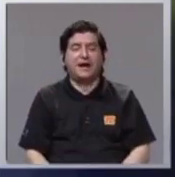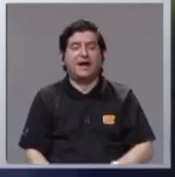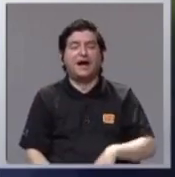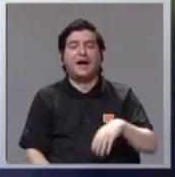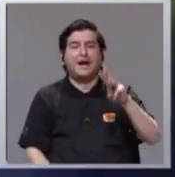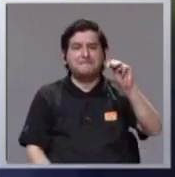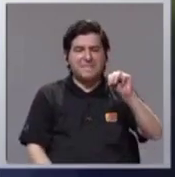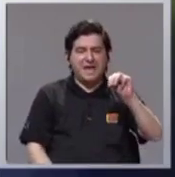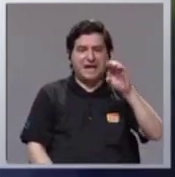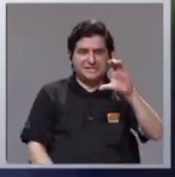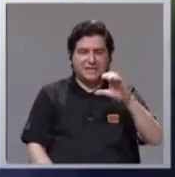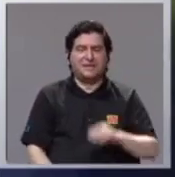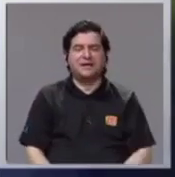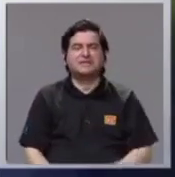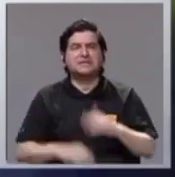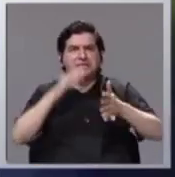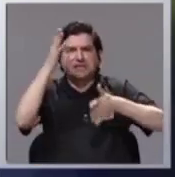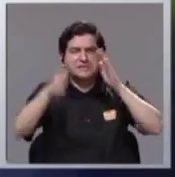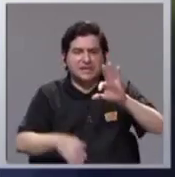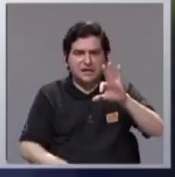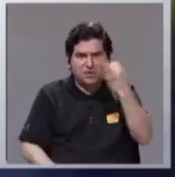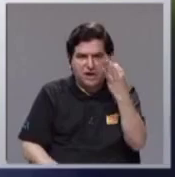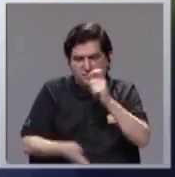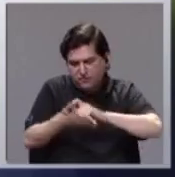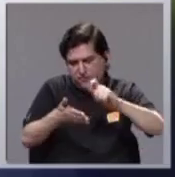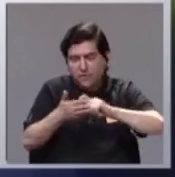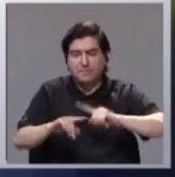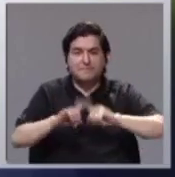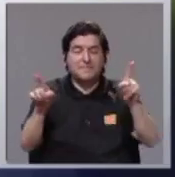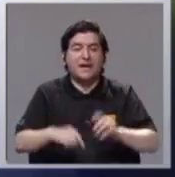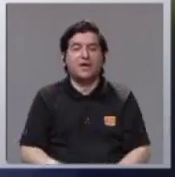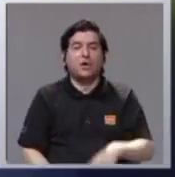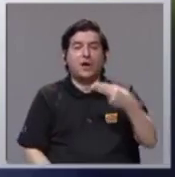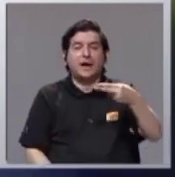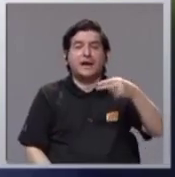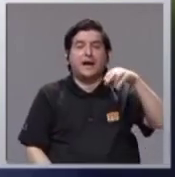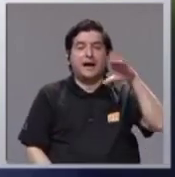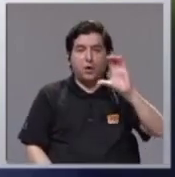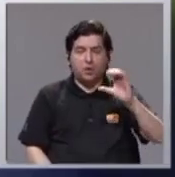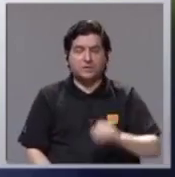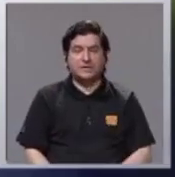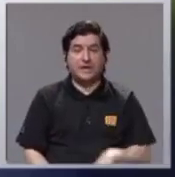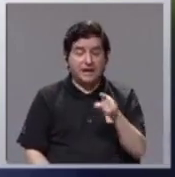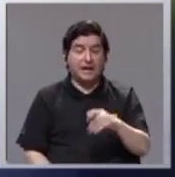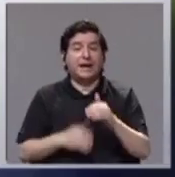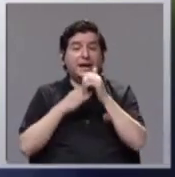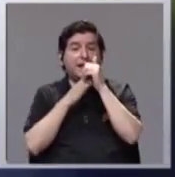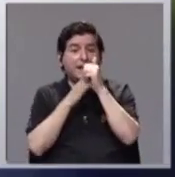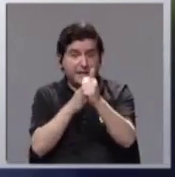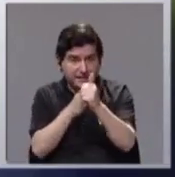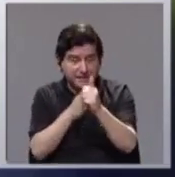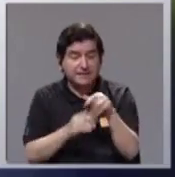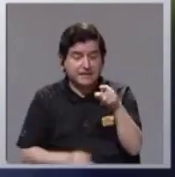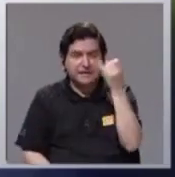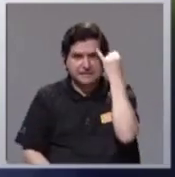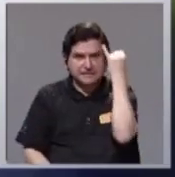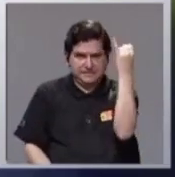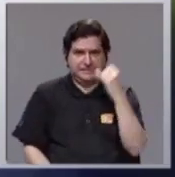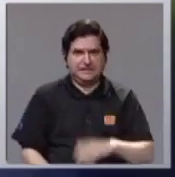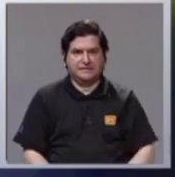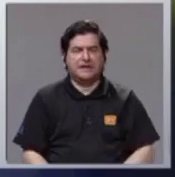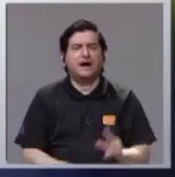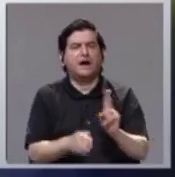Cervantes que inventó el modelo de la novela, pero Cortés es un precursor en